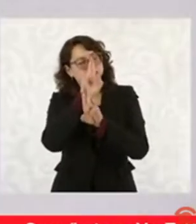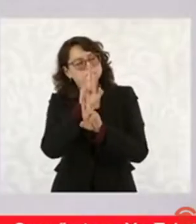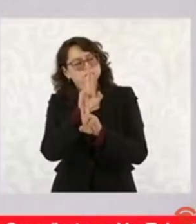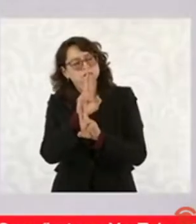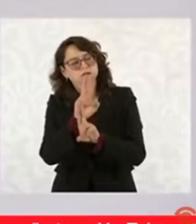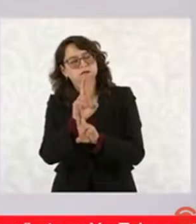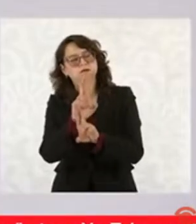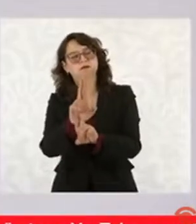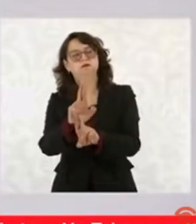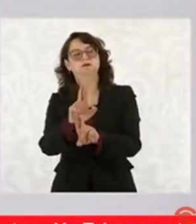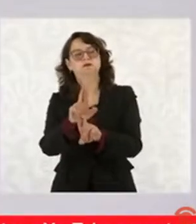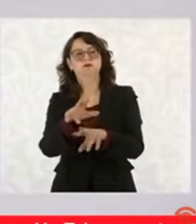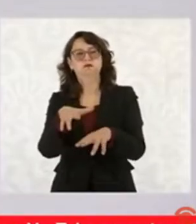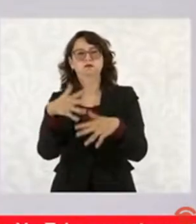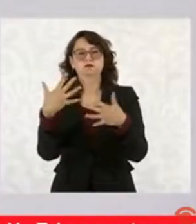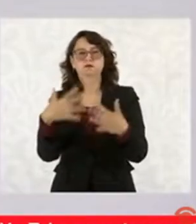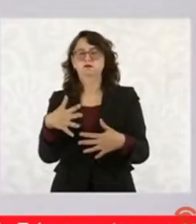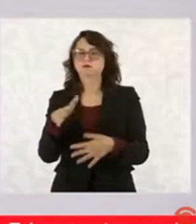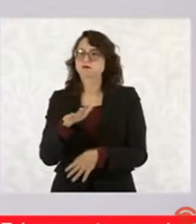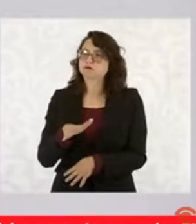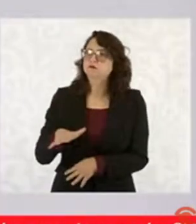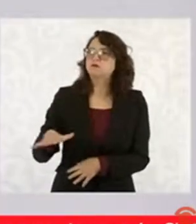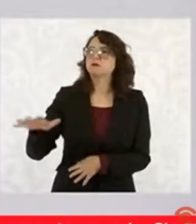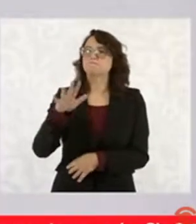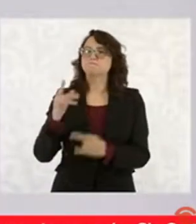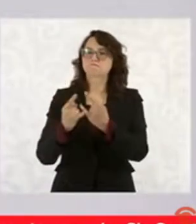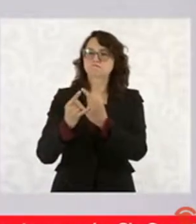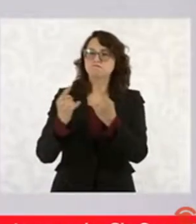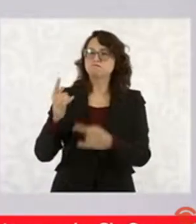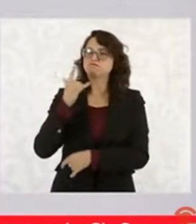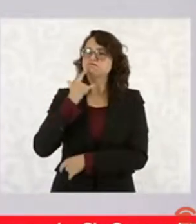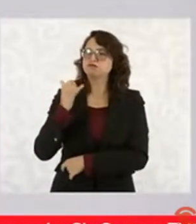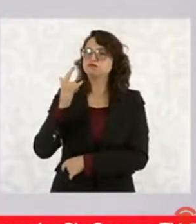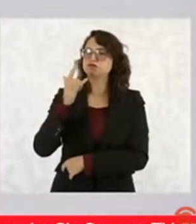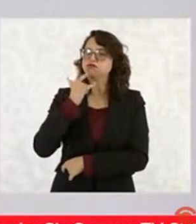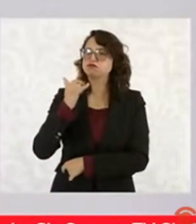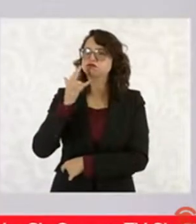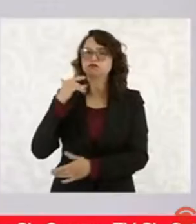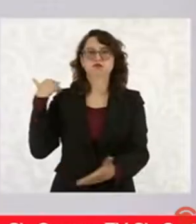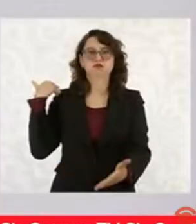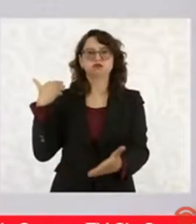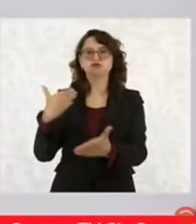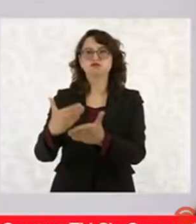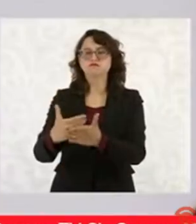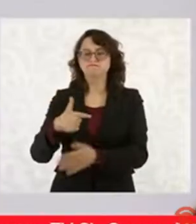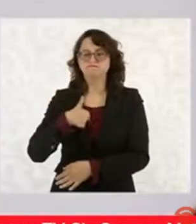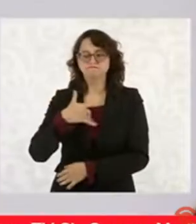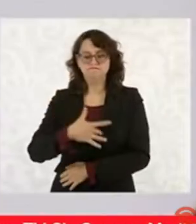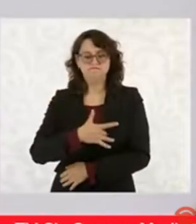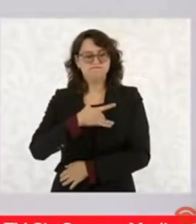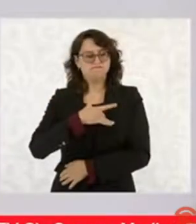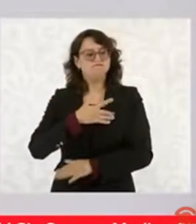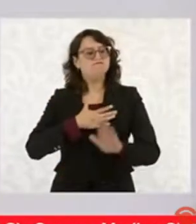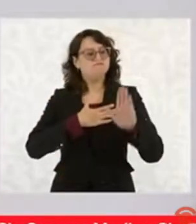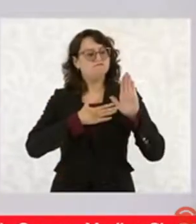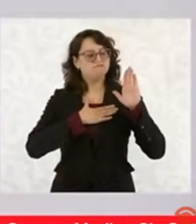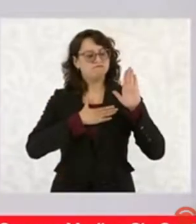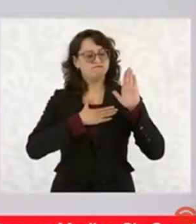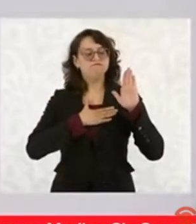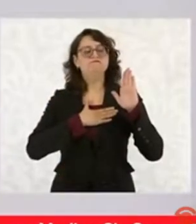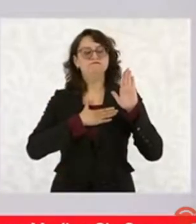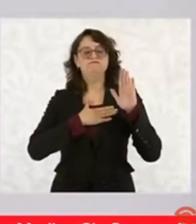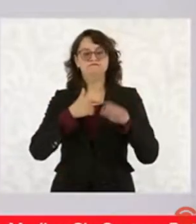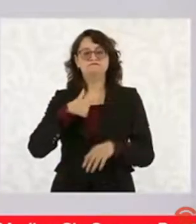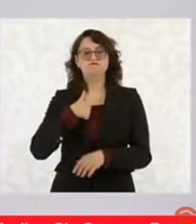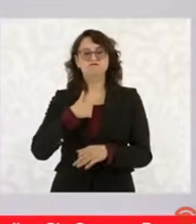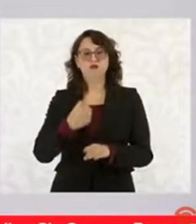presidenta pues presenta este informe, pero tenemos mucho que revisar, tenemos mucho que recordarle a la gente para que la gente esté informada,